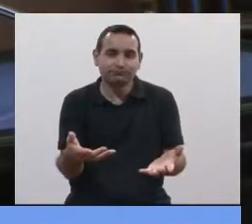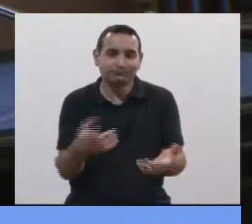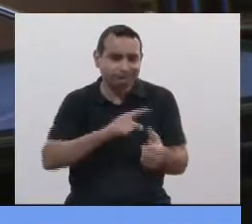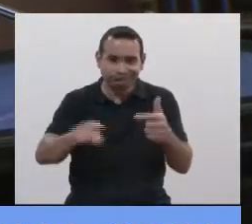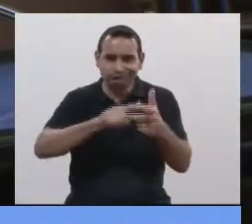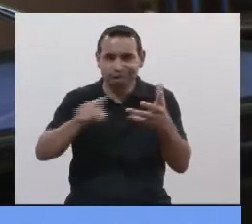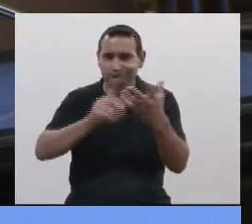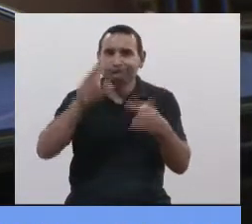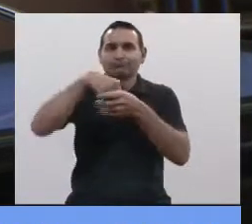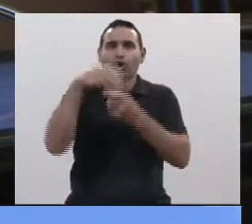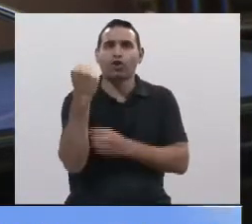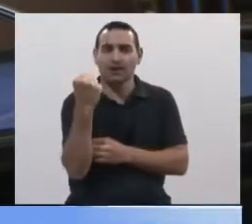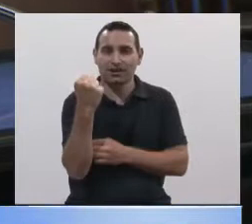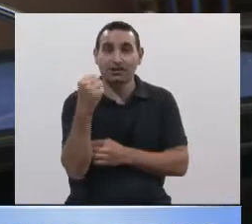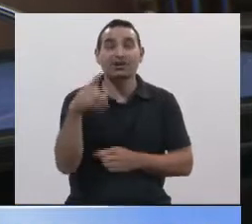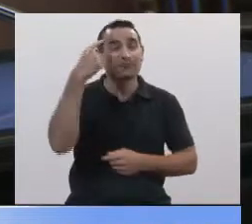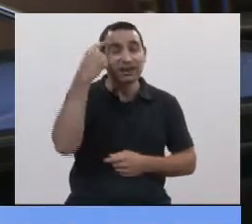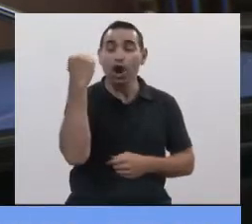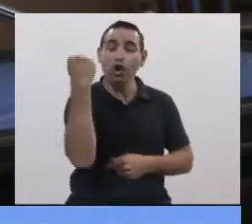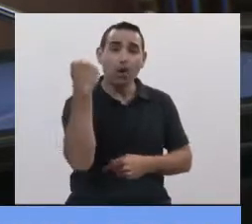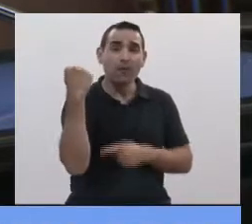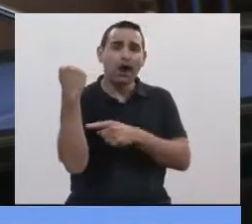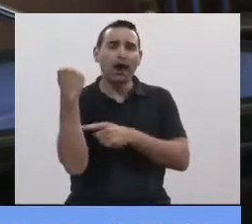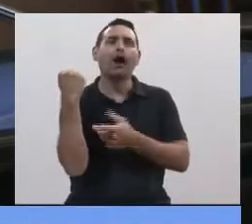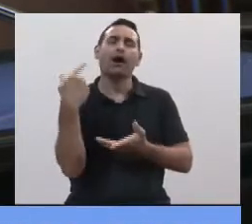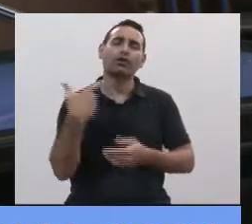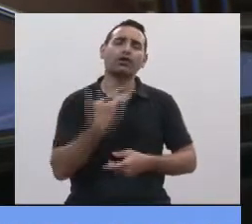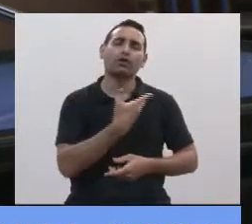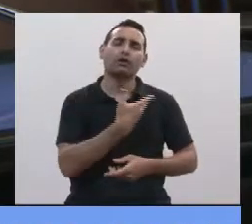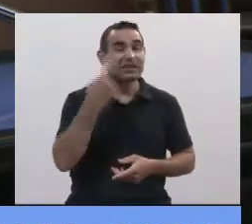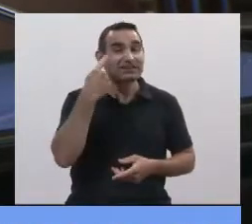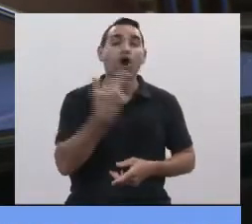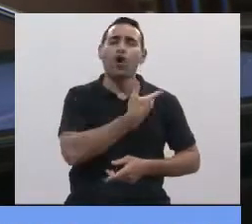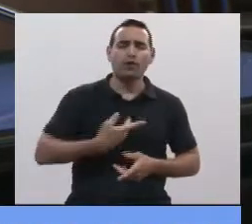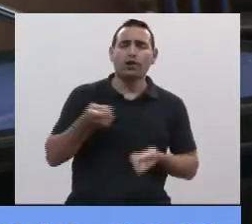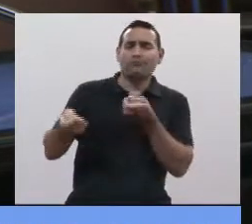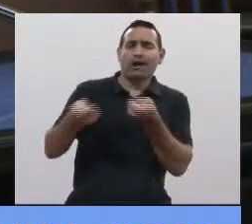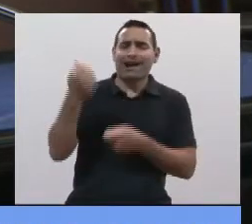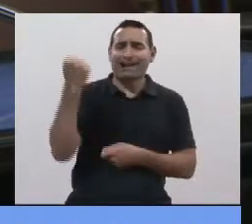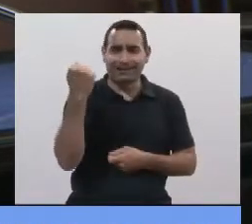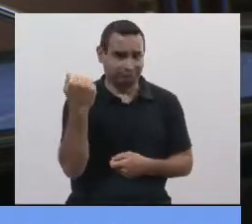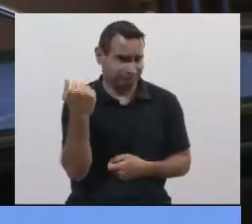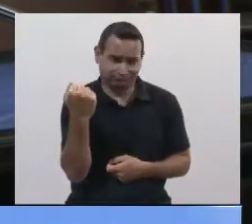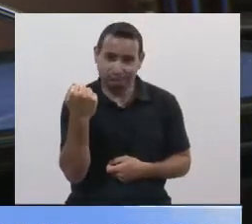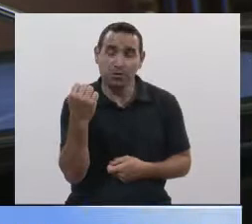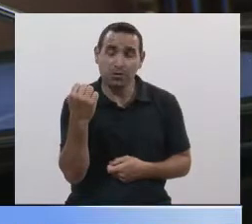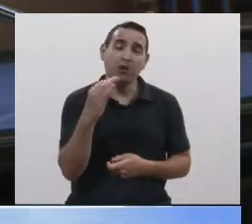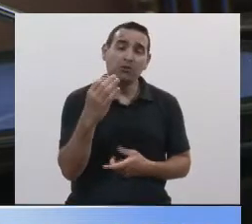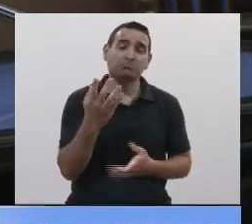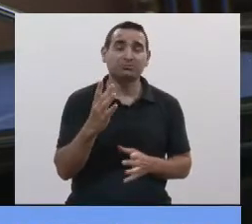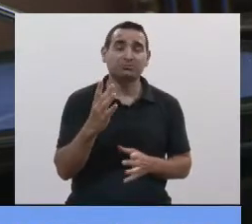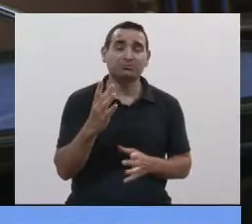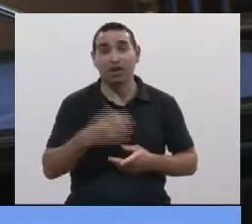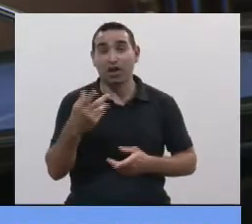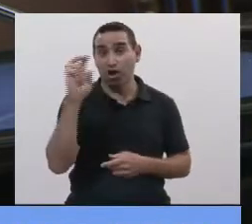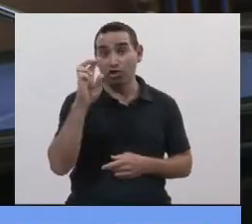Entonces, creer que la economía es lo que nos está pasando, creer que el Estado maneja la economía. Por poner el cepo, el dólar se